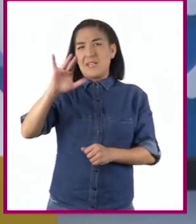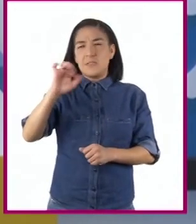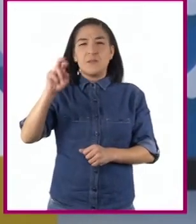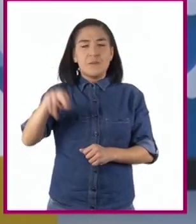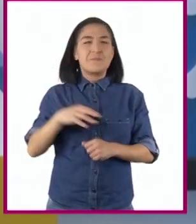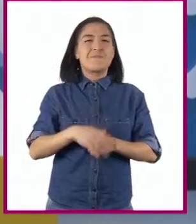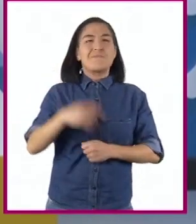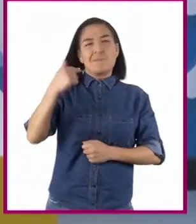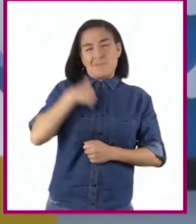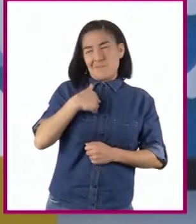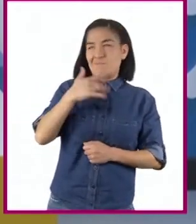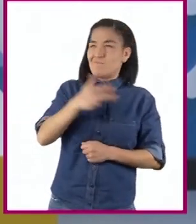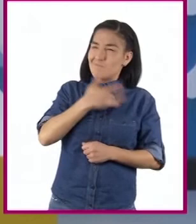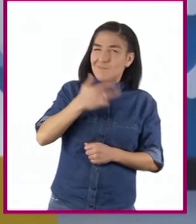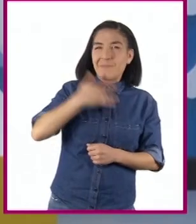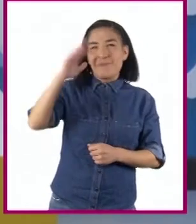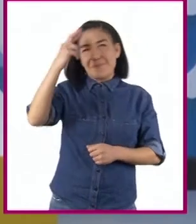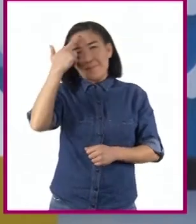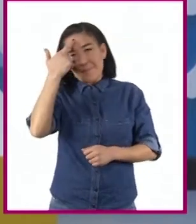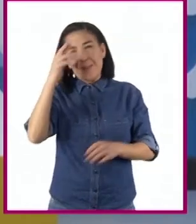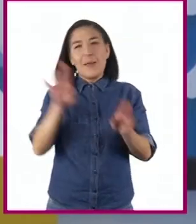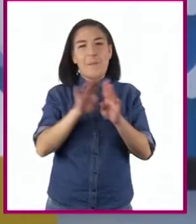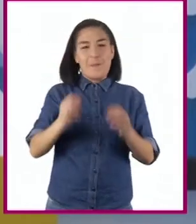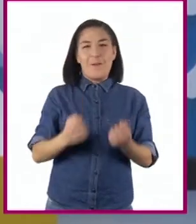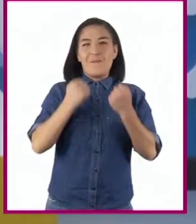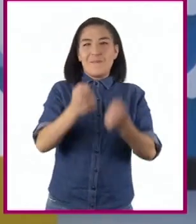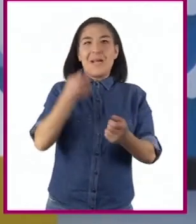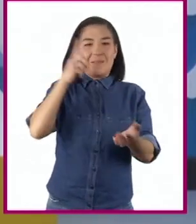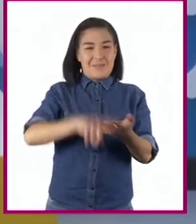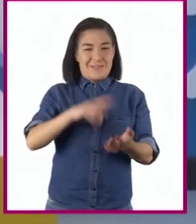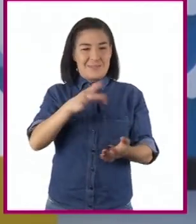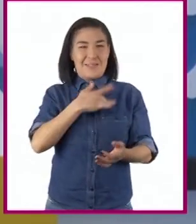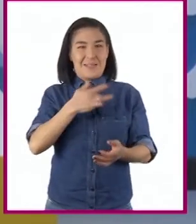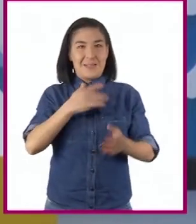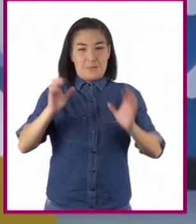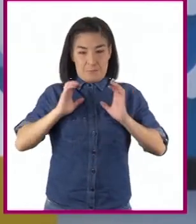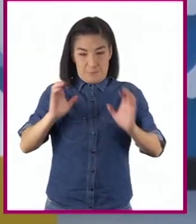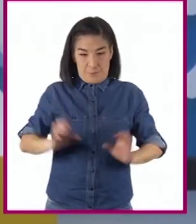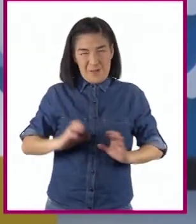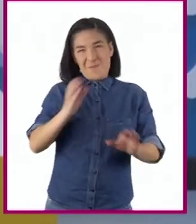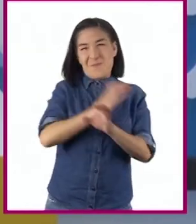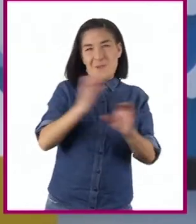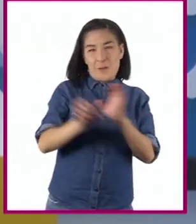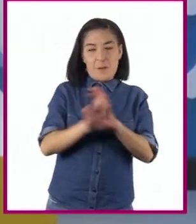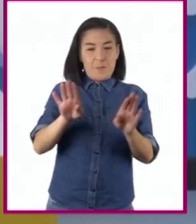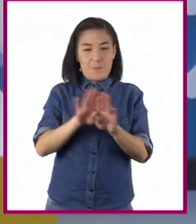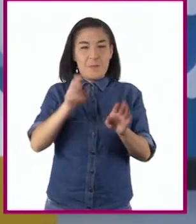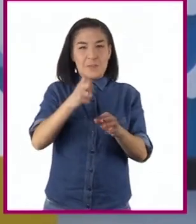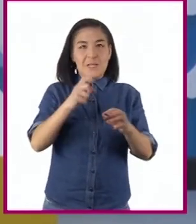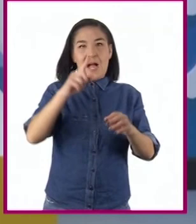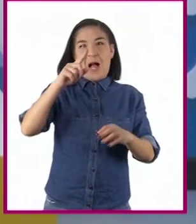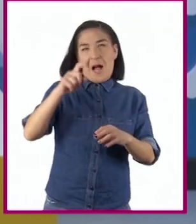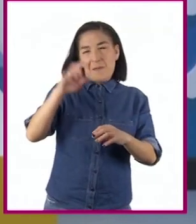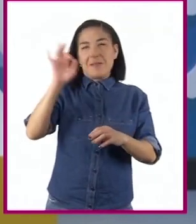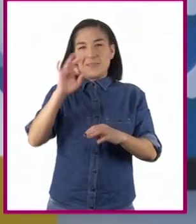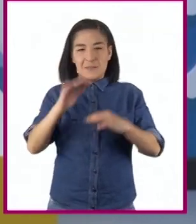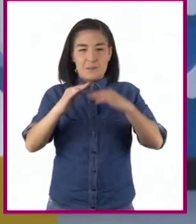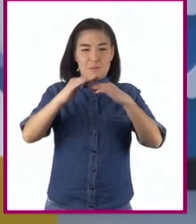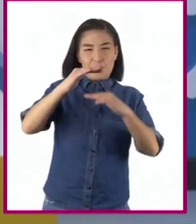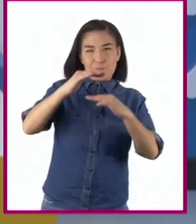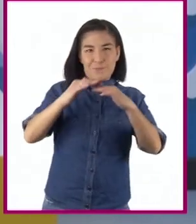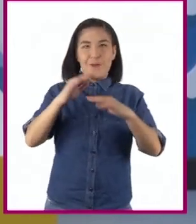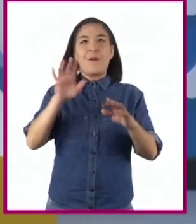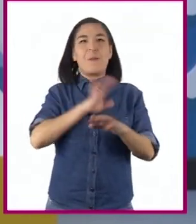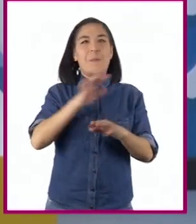Si mal no recuerdo, es una fuerza que siente un cuerpo cuando se encuentra dentro de un fluido y también me acuerdo que